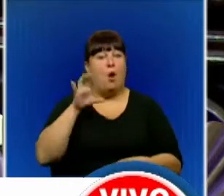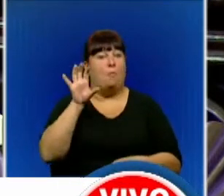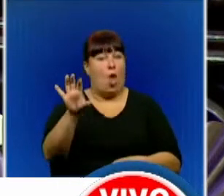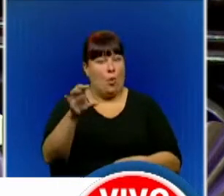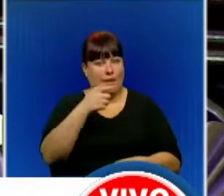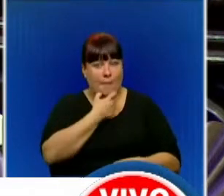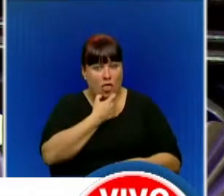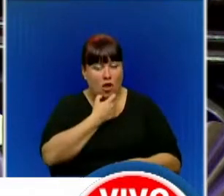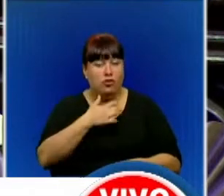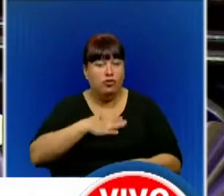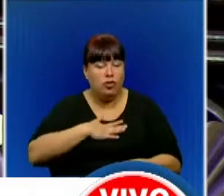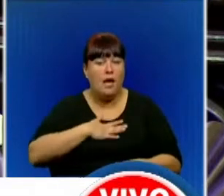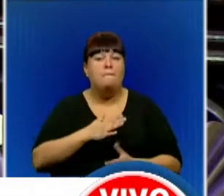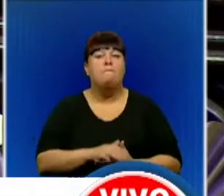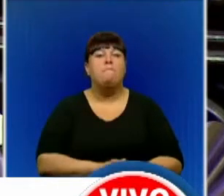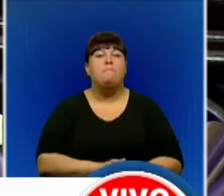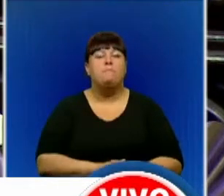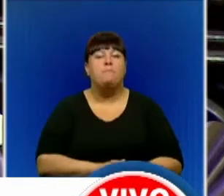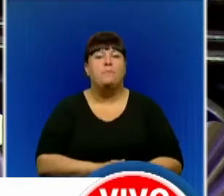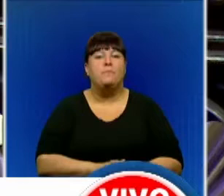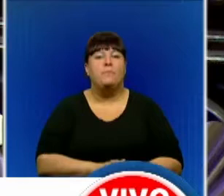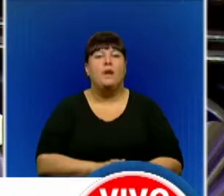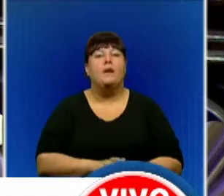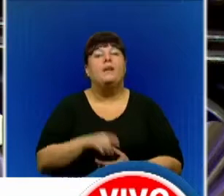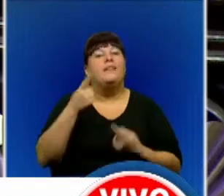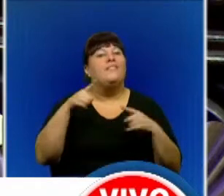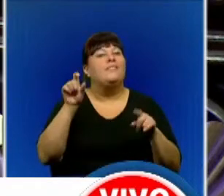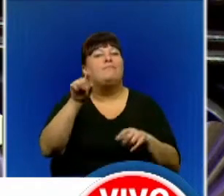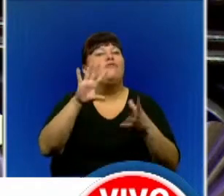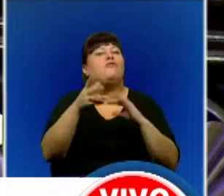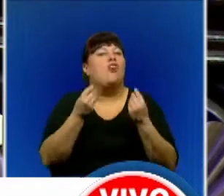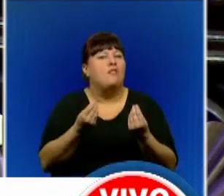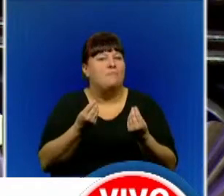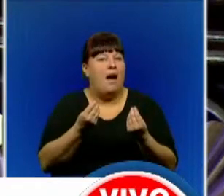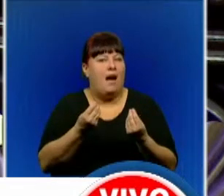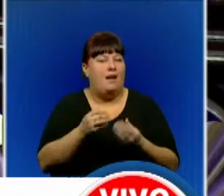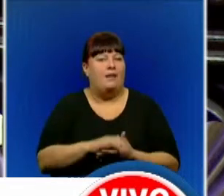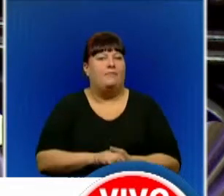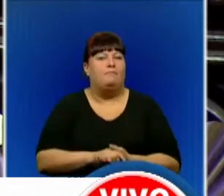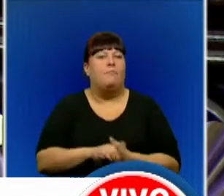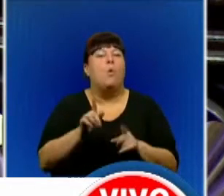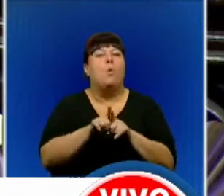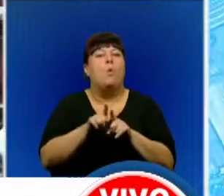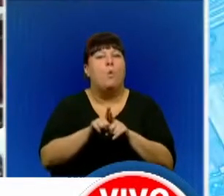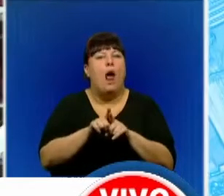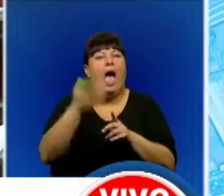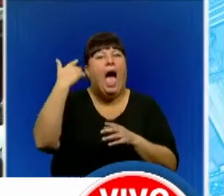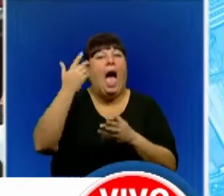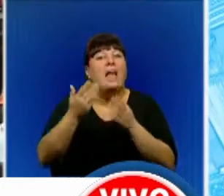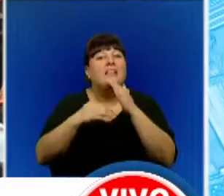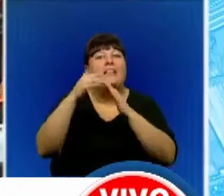provincia, de Mendoza, tiene la particularidad de haber sido hecha en un